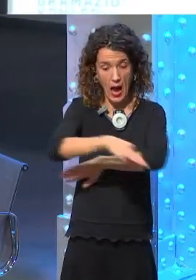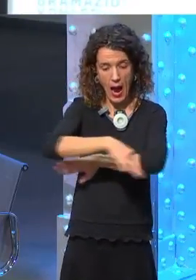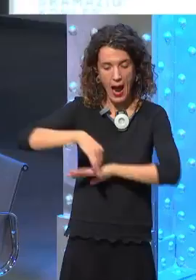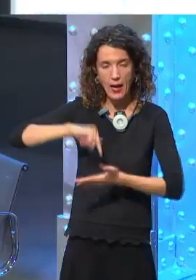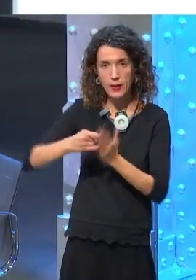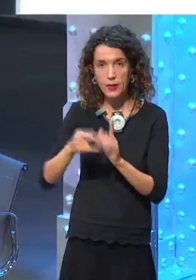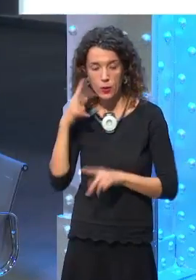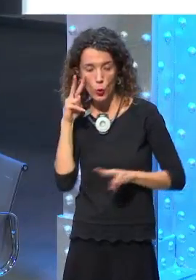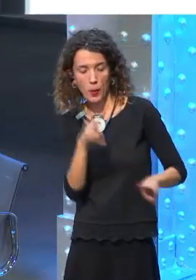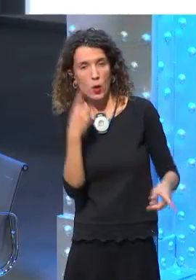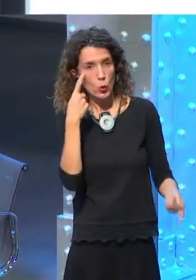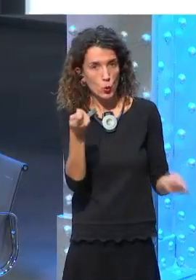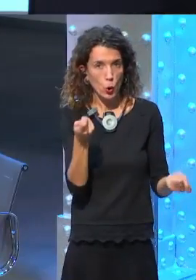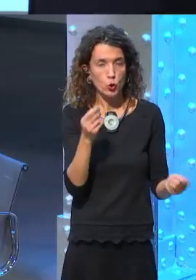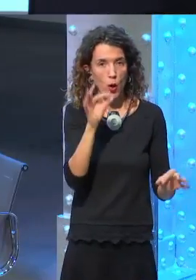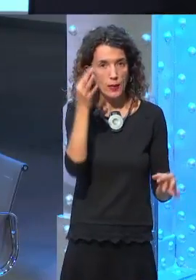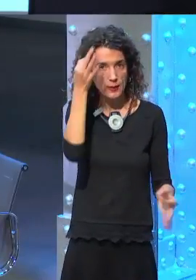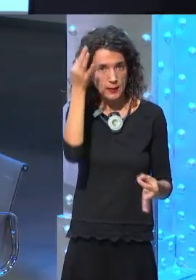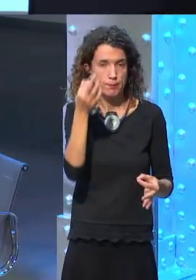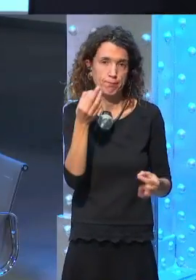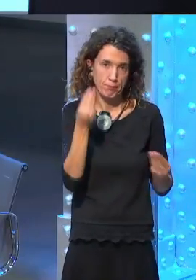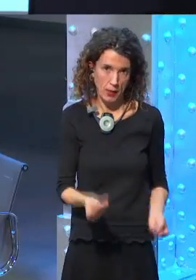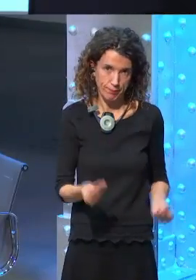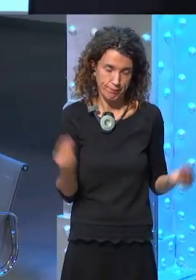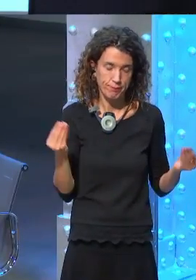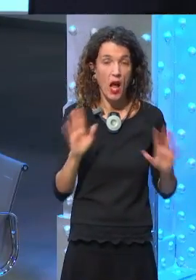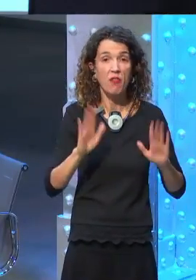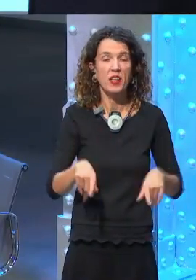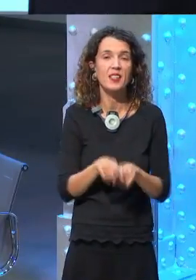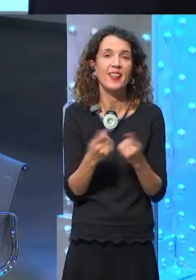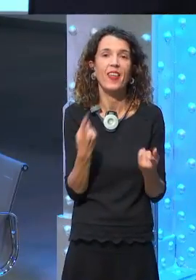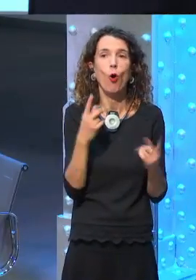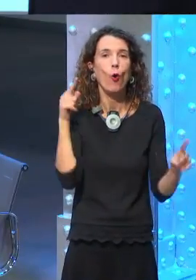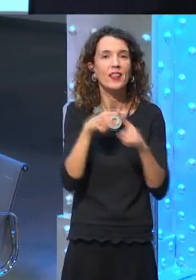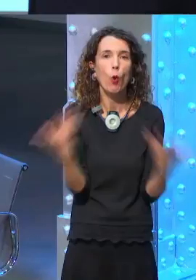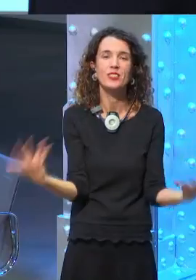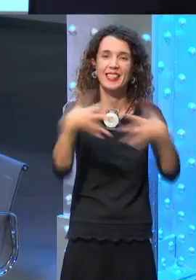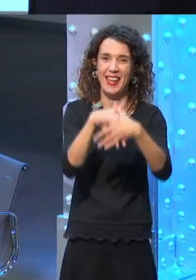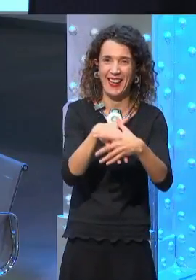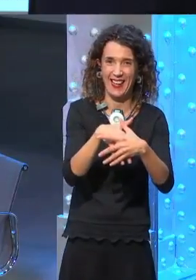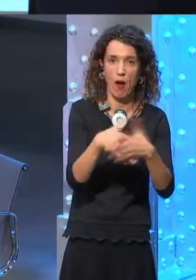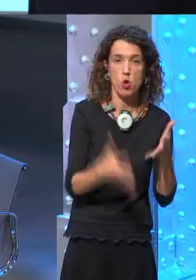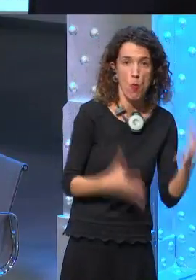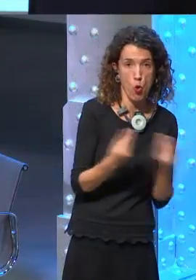tener mucho ojo con esto. Al final se trata de sinergias.